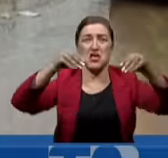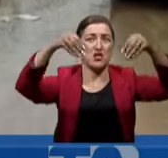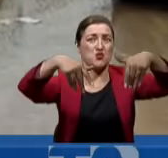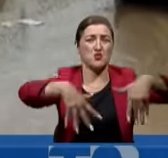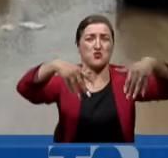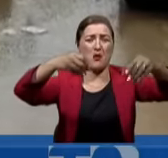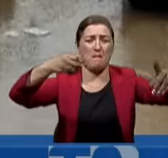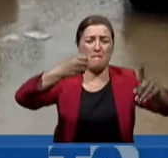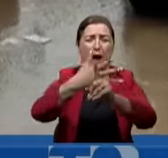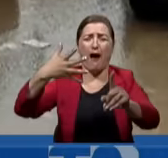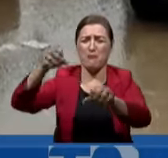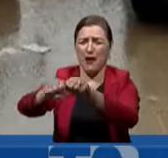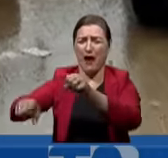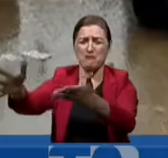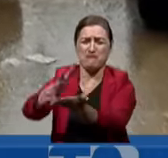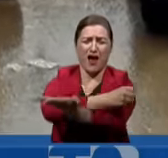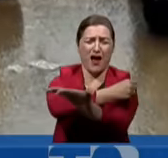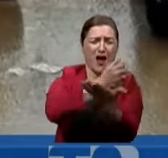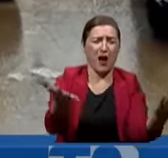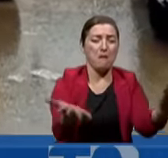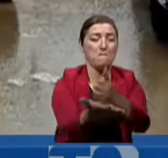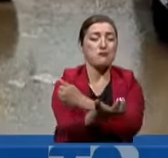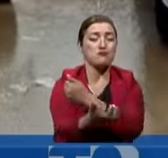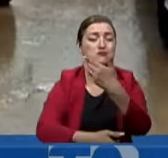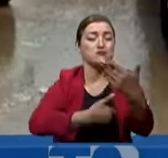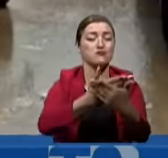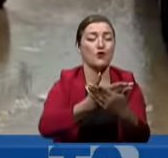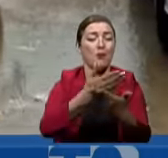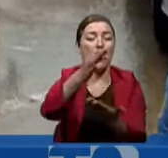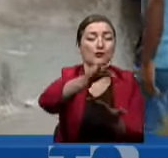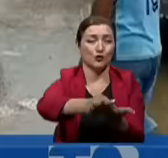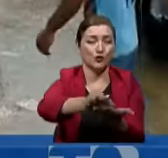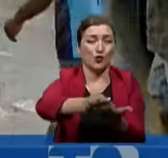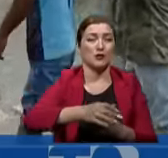continuarán afectando a la parte del subtrópico de la zona